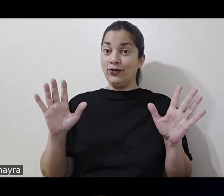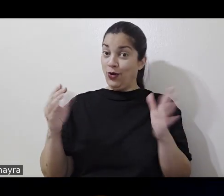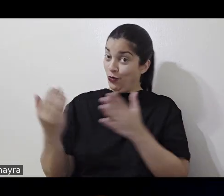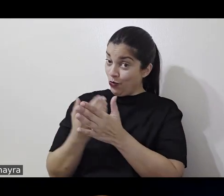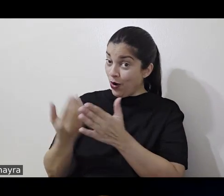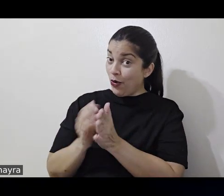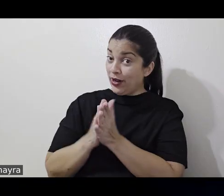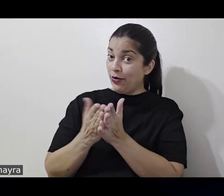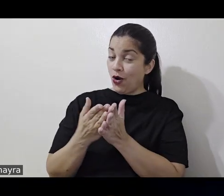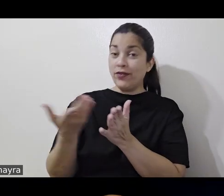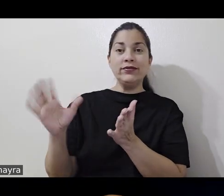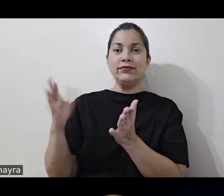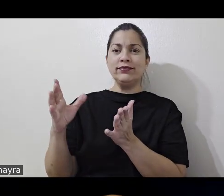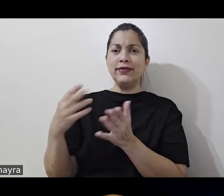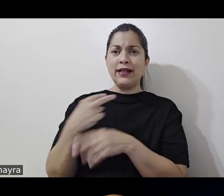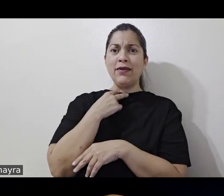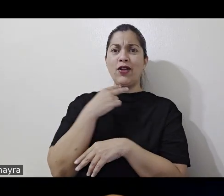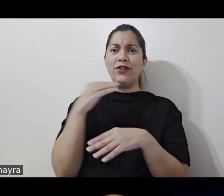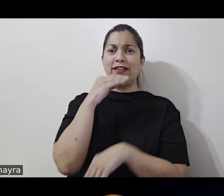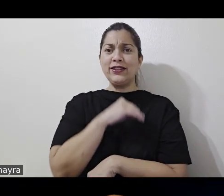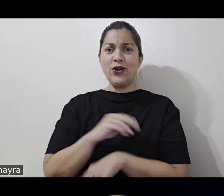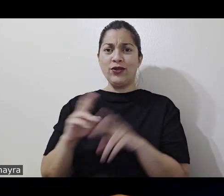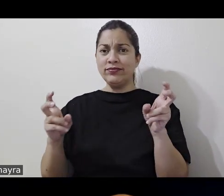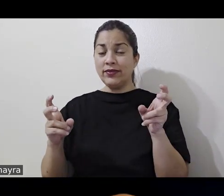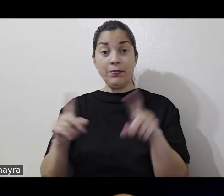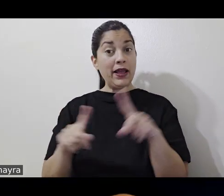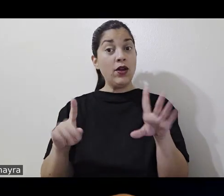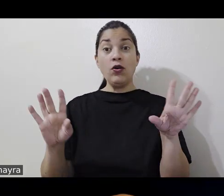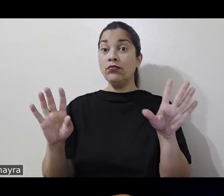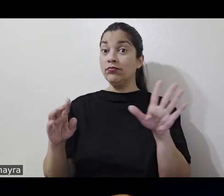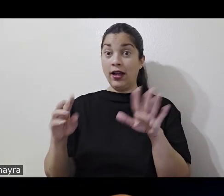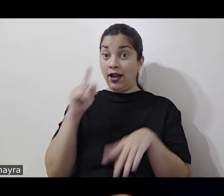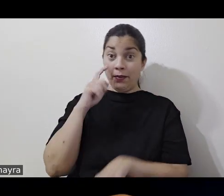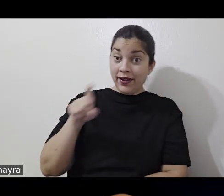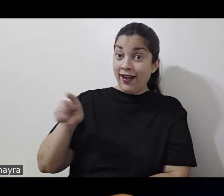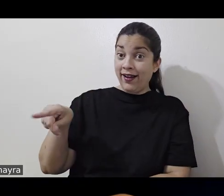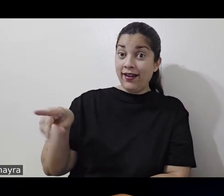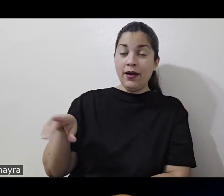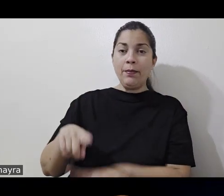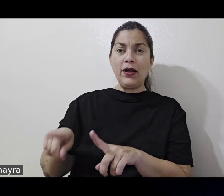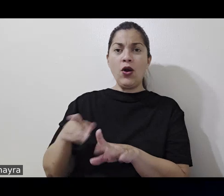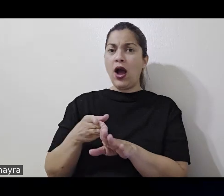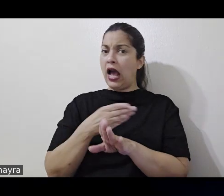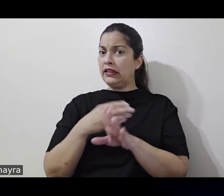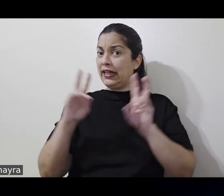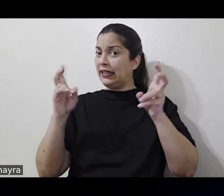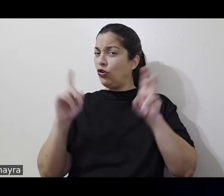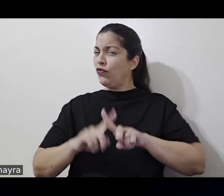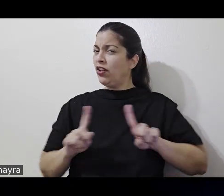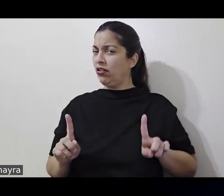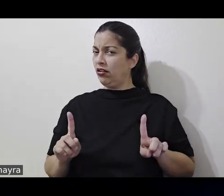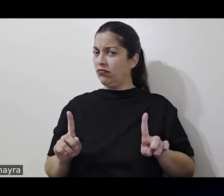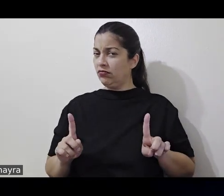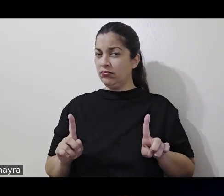libro, Atrapado Ficticio. Pero, míralo ahí. Pero antes no tenía ese título.